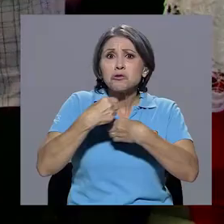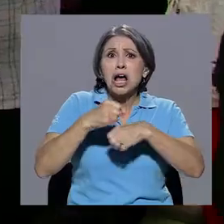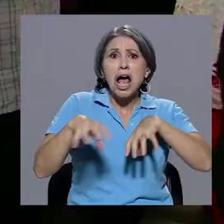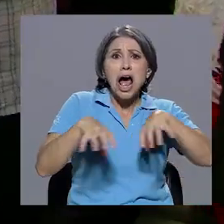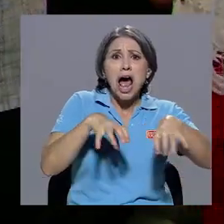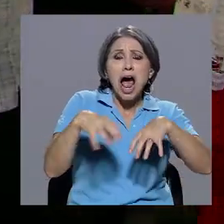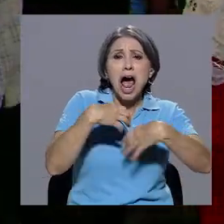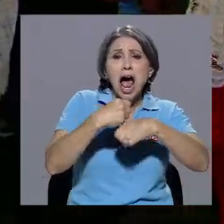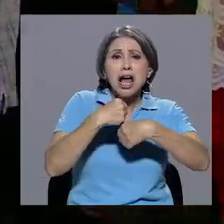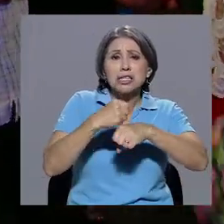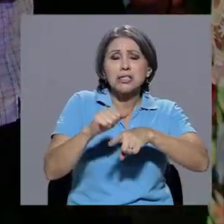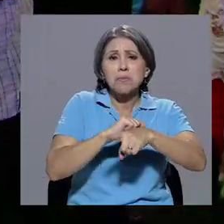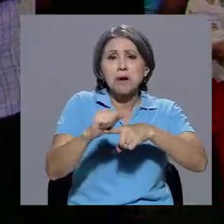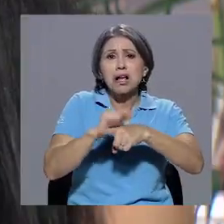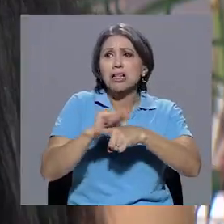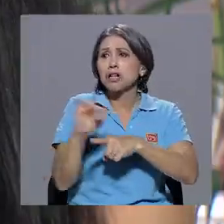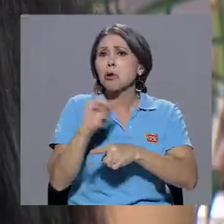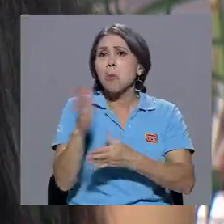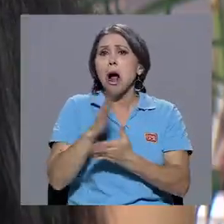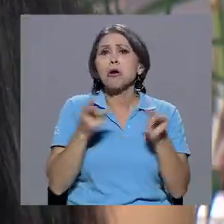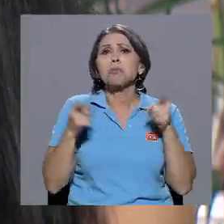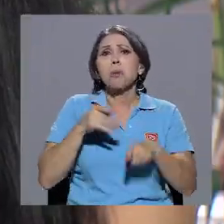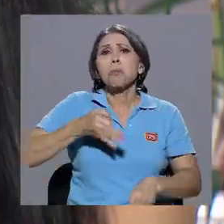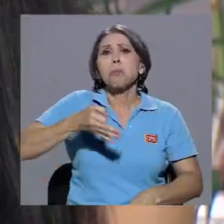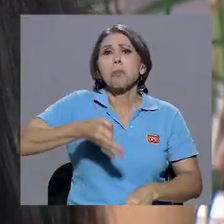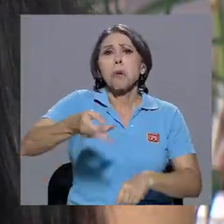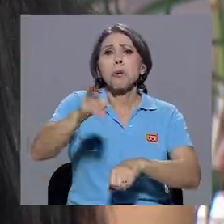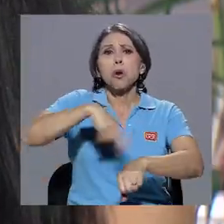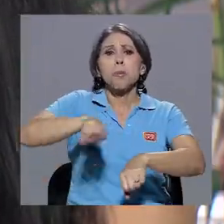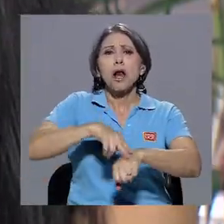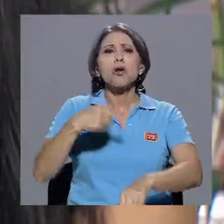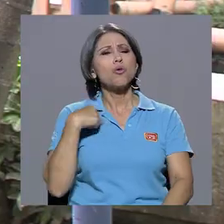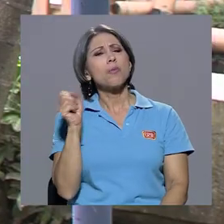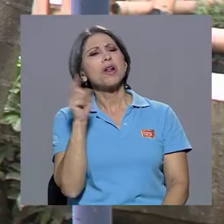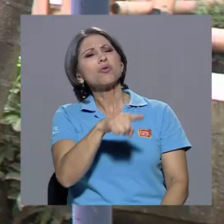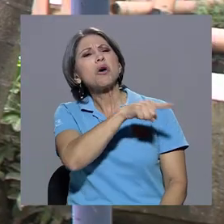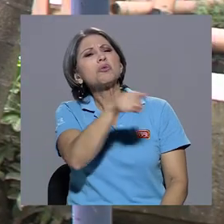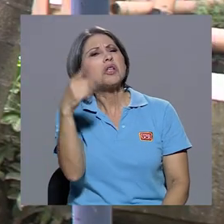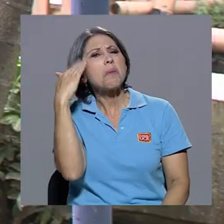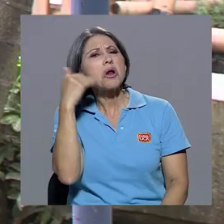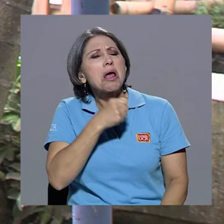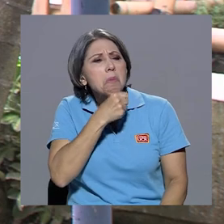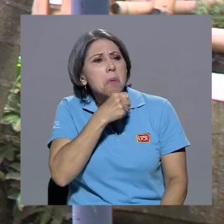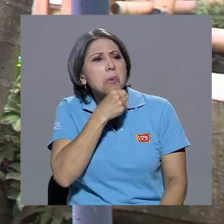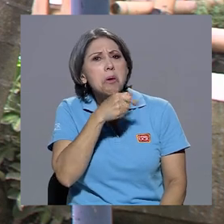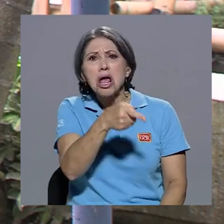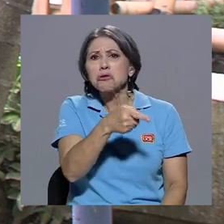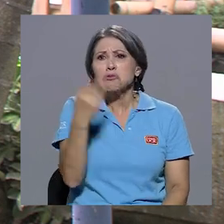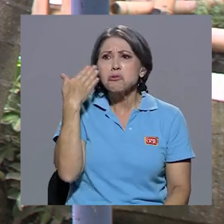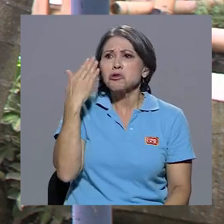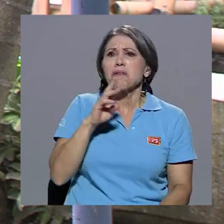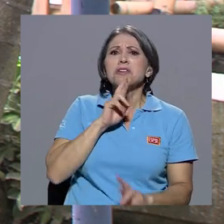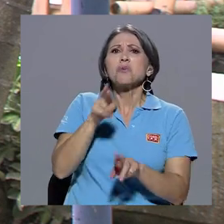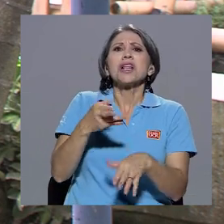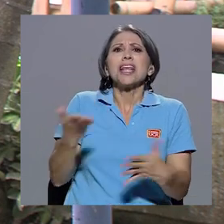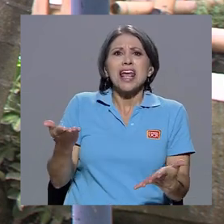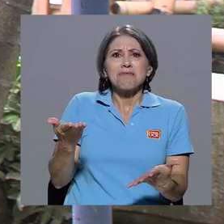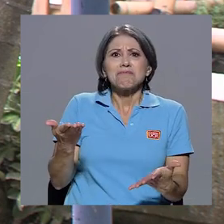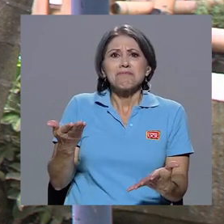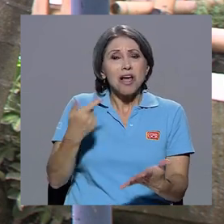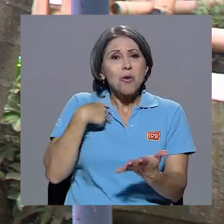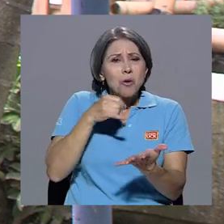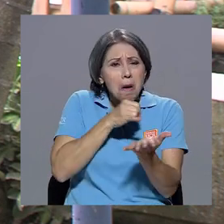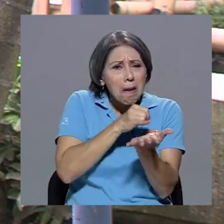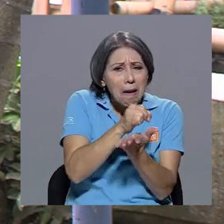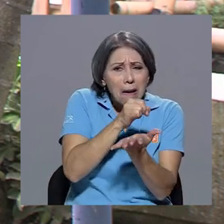cosa tan cotidiana y tan normal que cuando uno les pregunta por qué vivieron tanto tiempo, no saben muy bien qué responderte. O sea, uno tiene que indagar muy bien, preguntando cosas